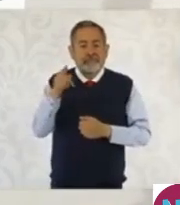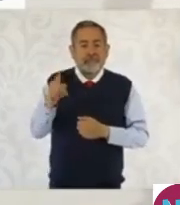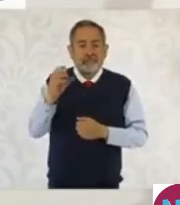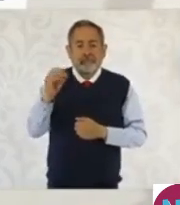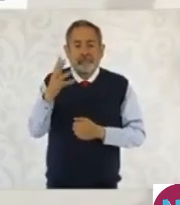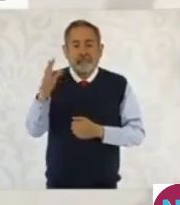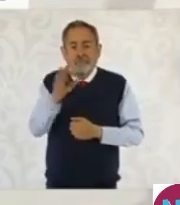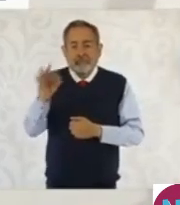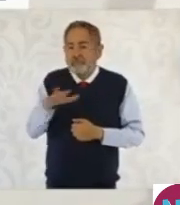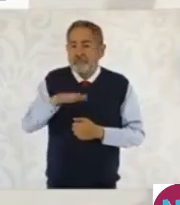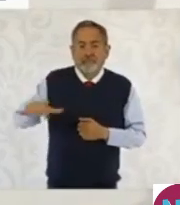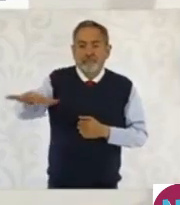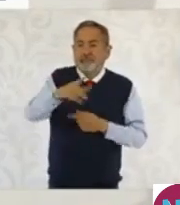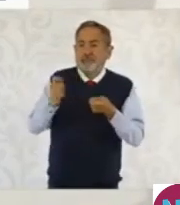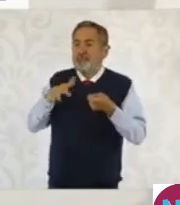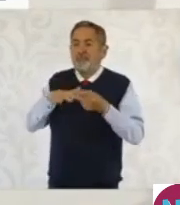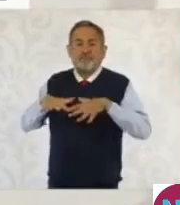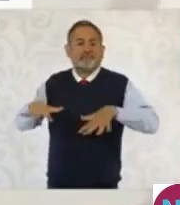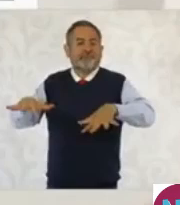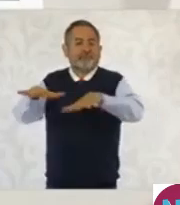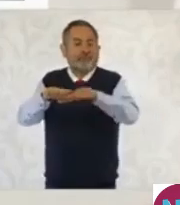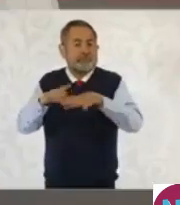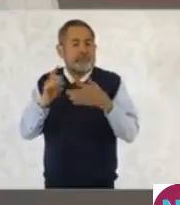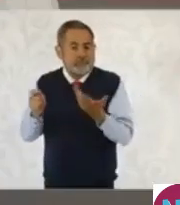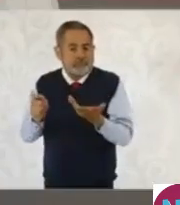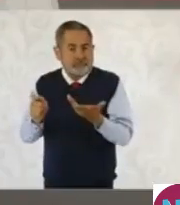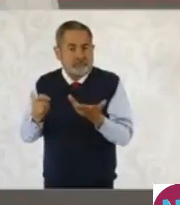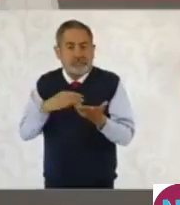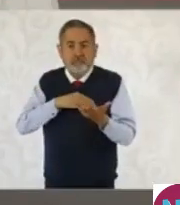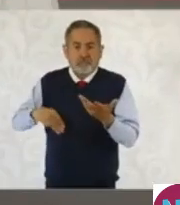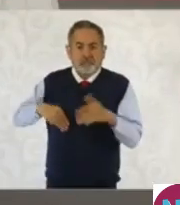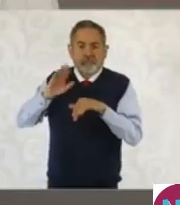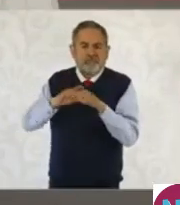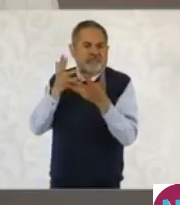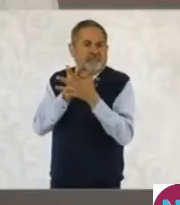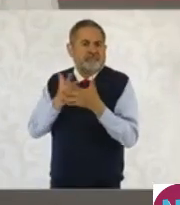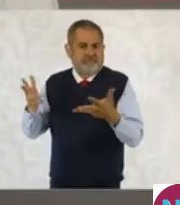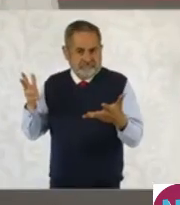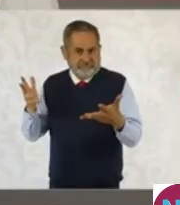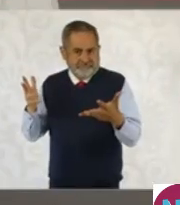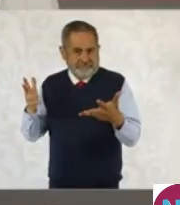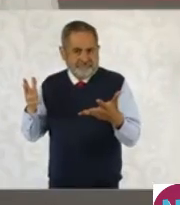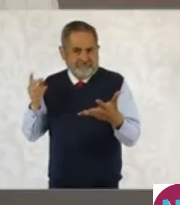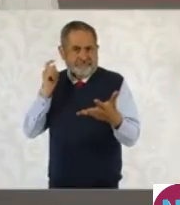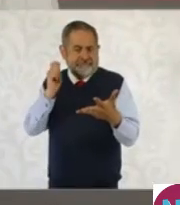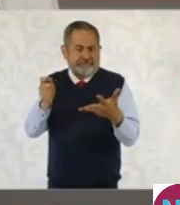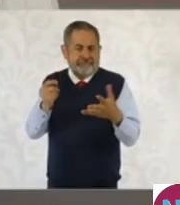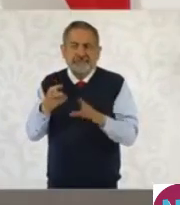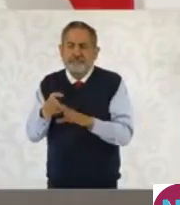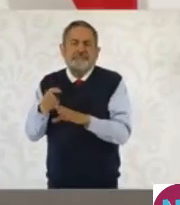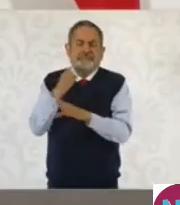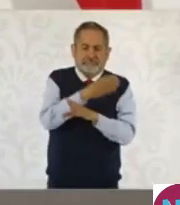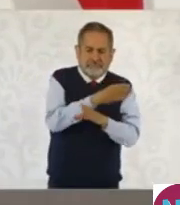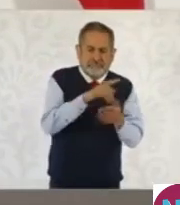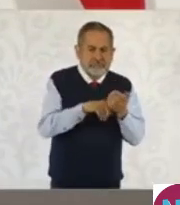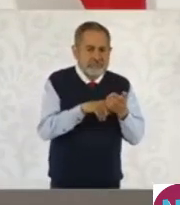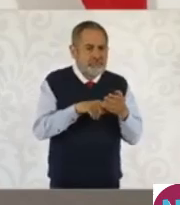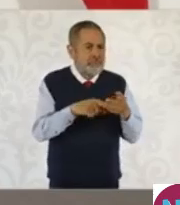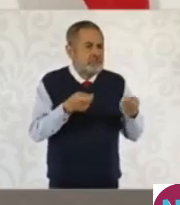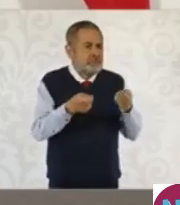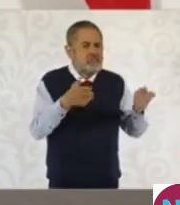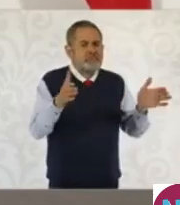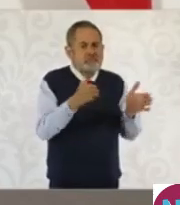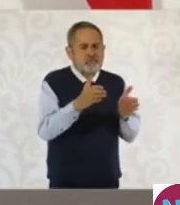33.05% de la población. Es decir, son municipios más grandes. Mientras que se